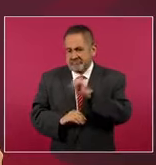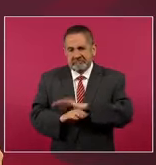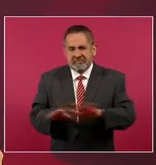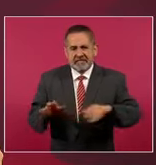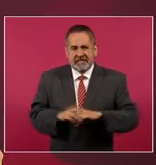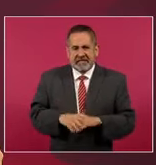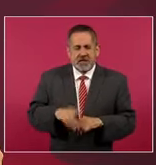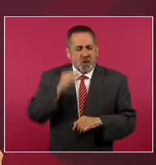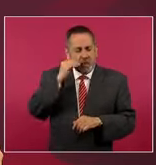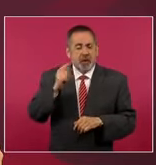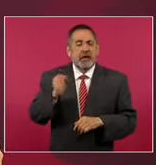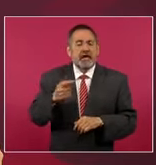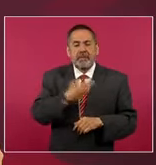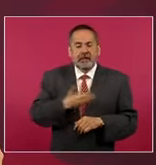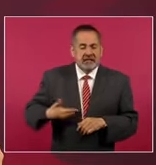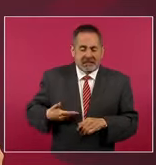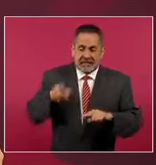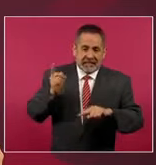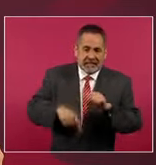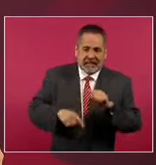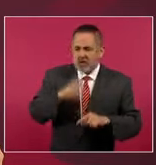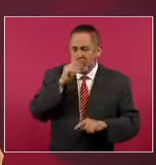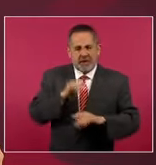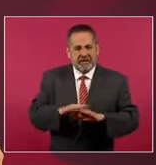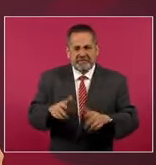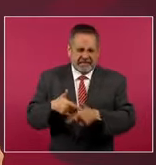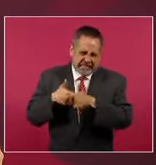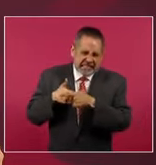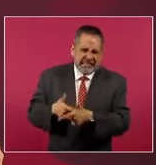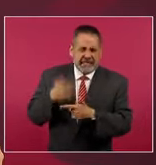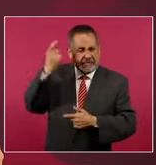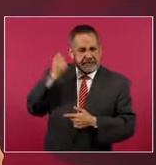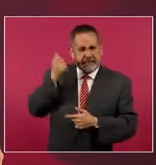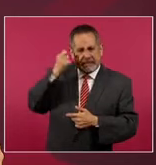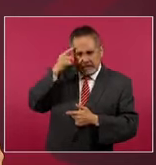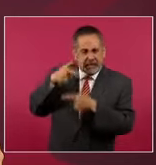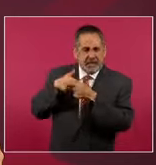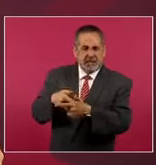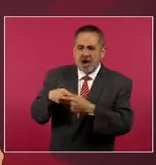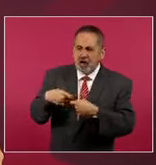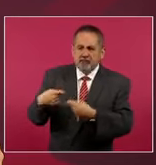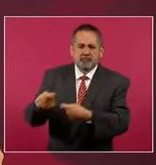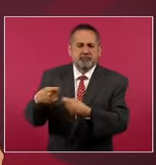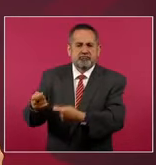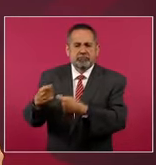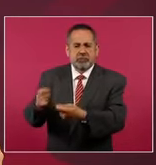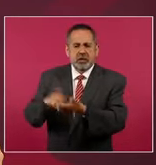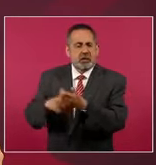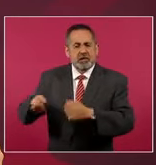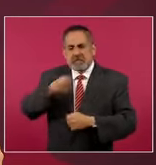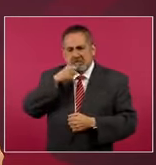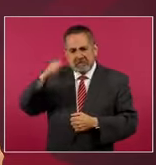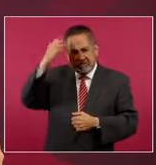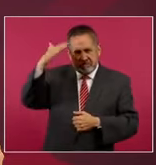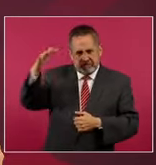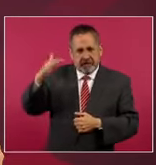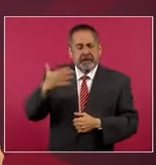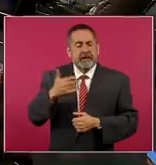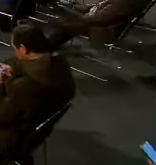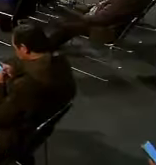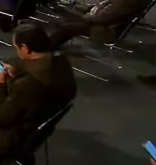esté quien esté, no van a poder dejar de entregar las pensiones a los adultos mayores. Y